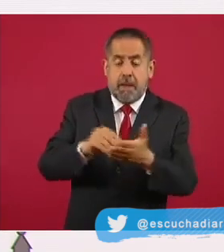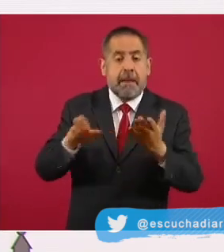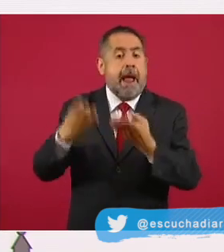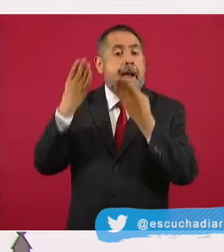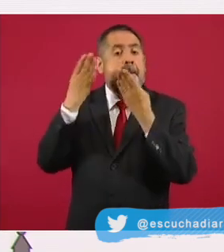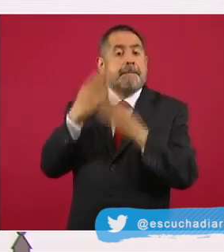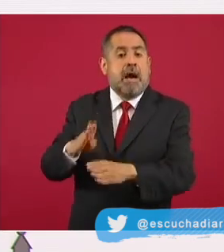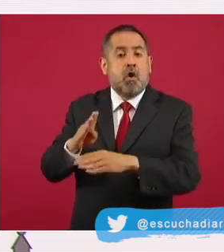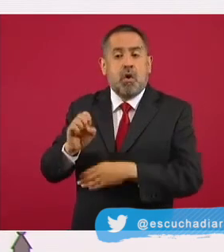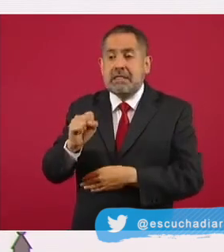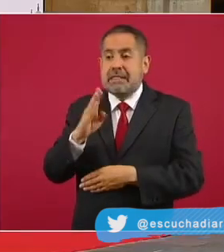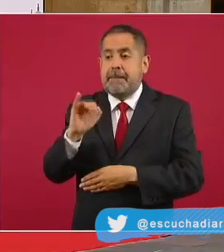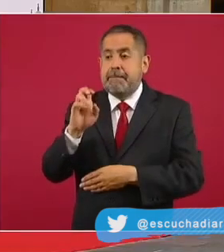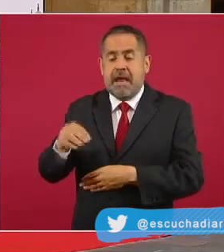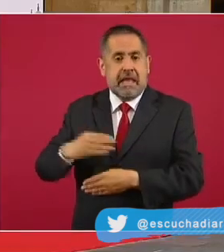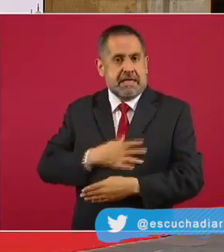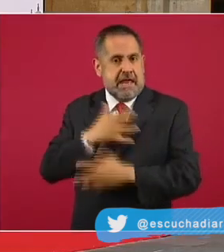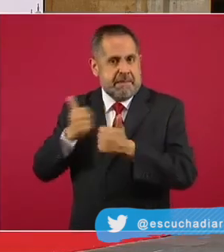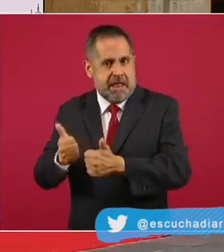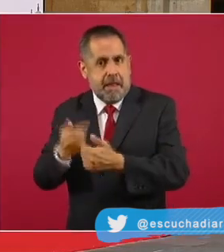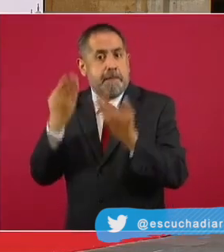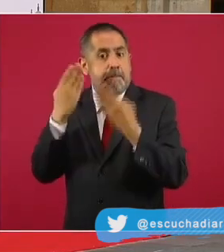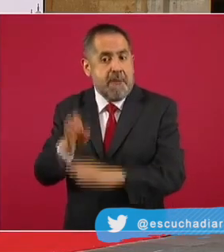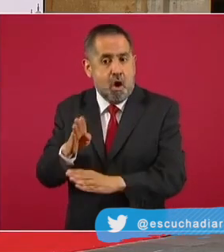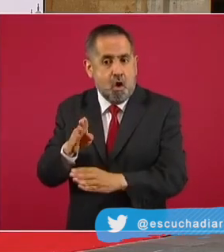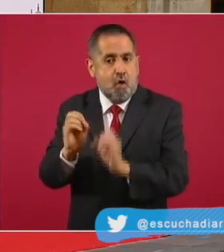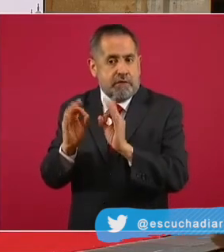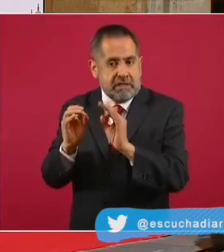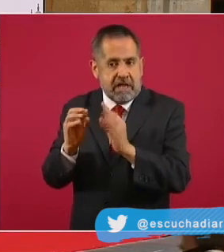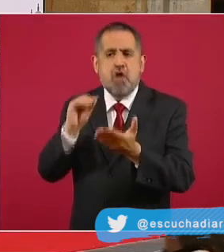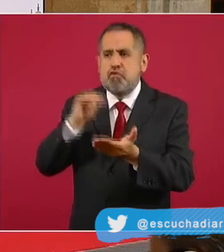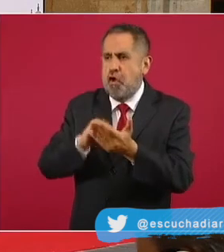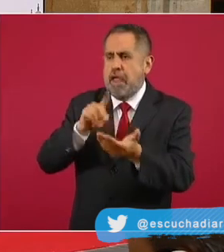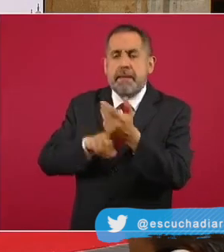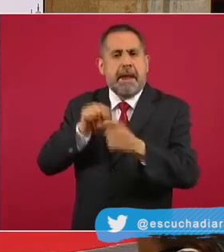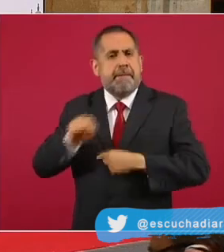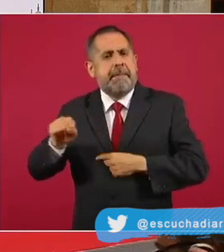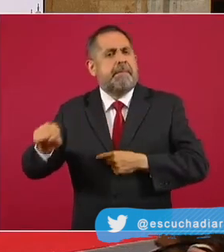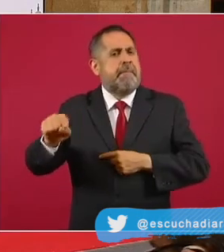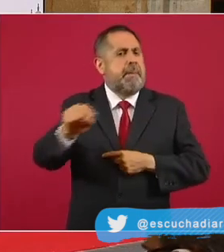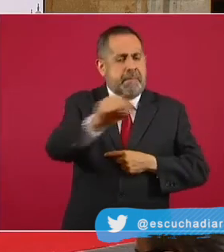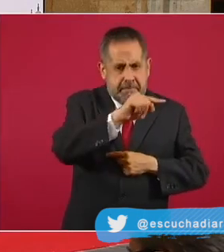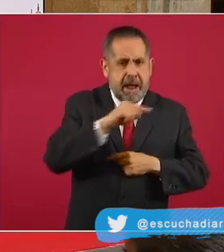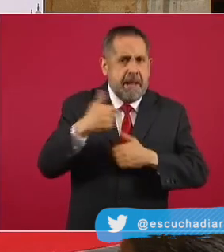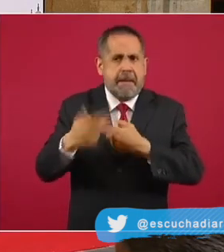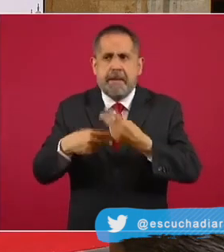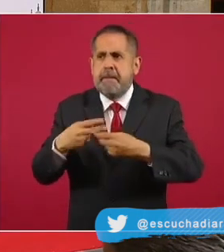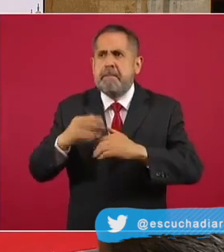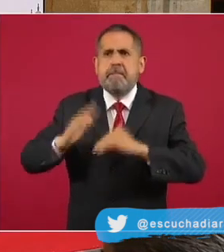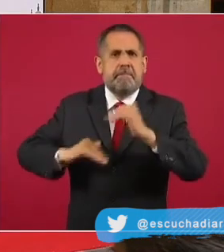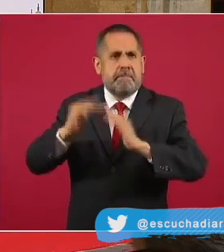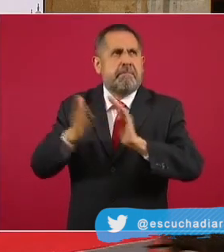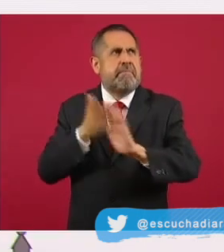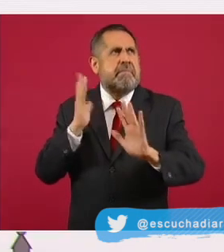del Bienestar, para el cual se han construido hasta ahora